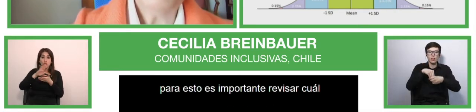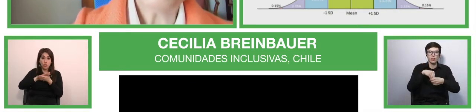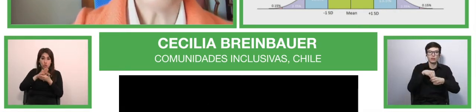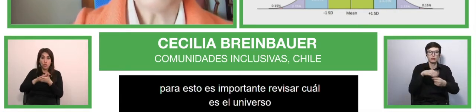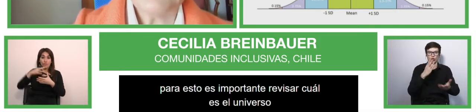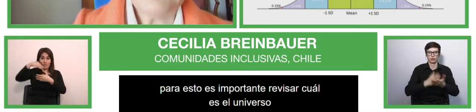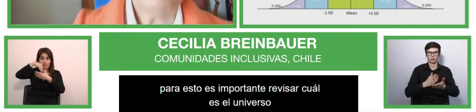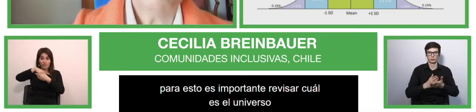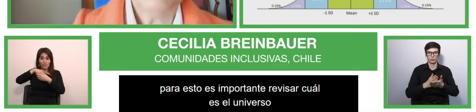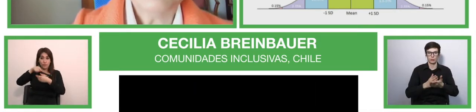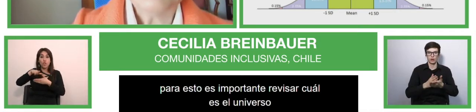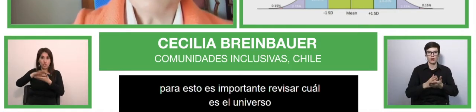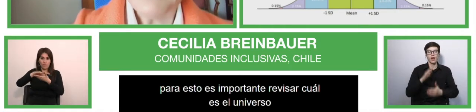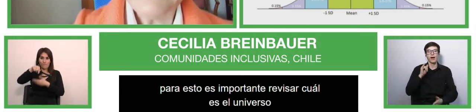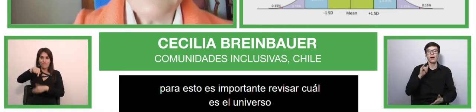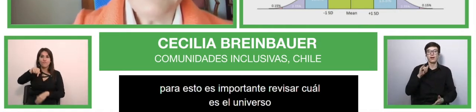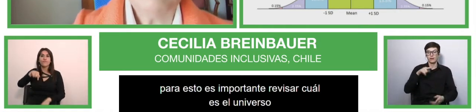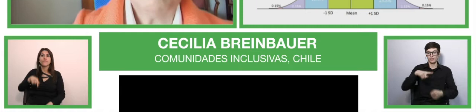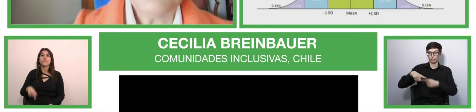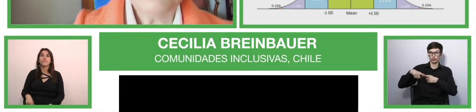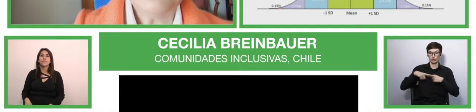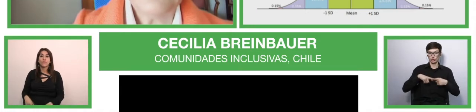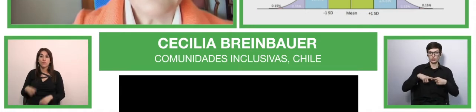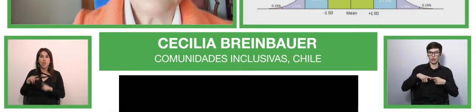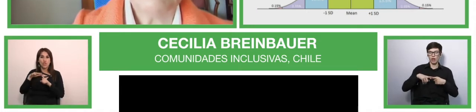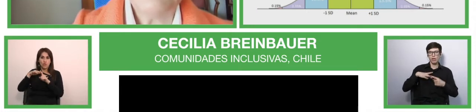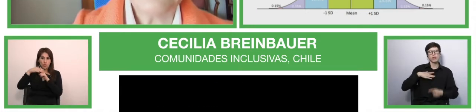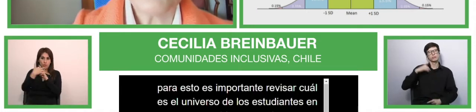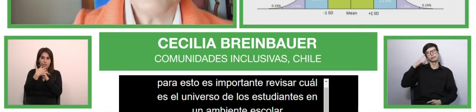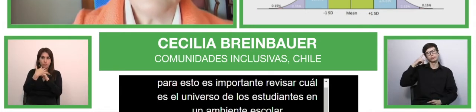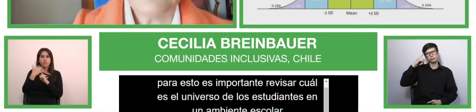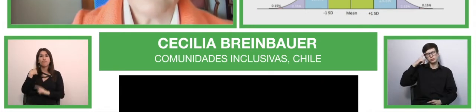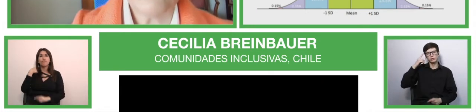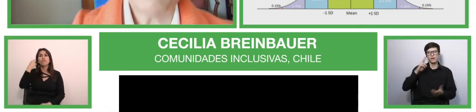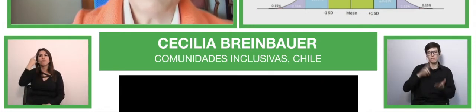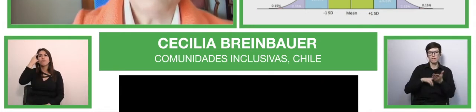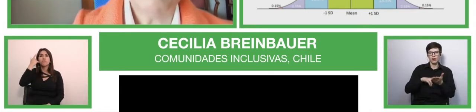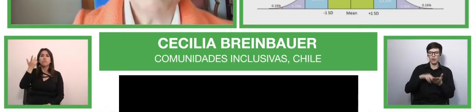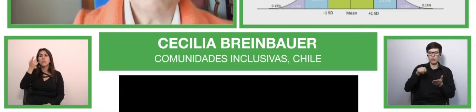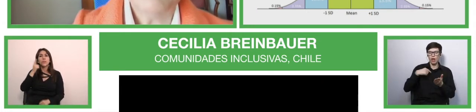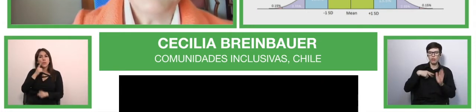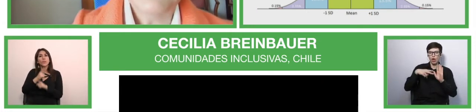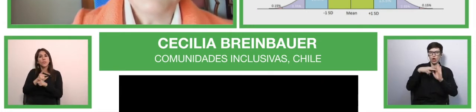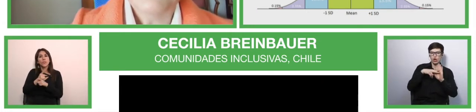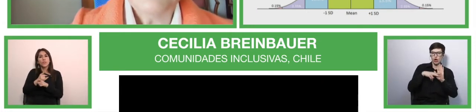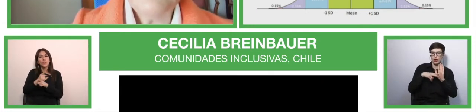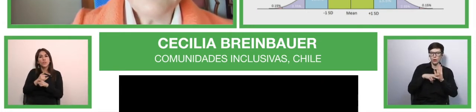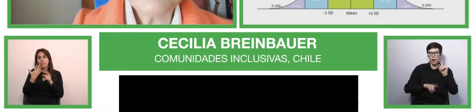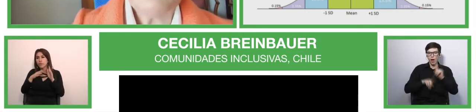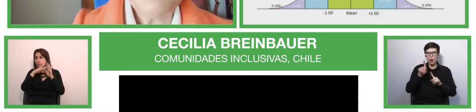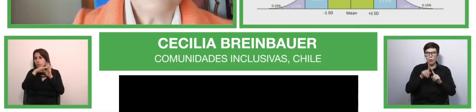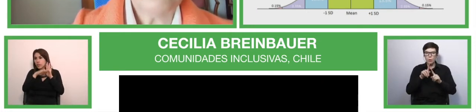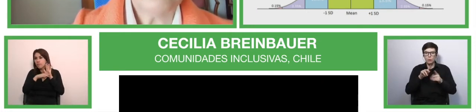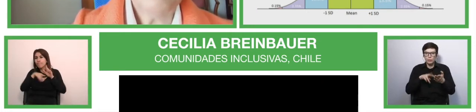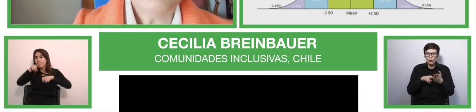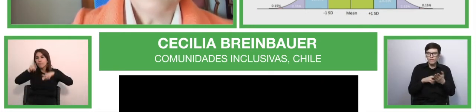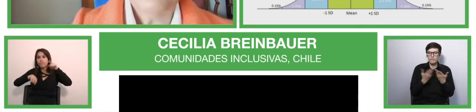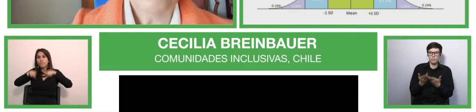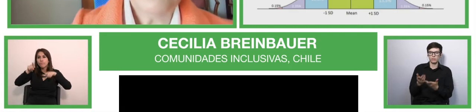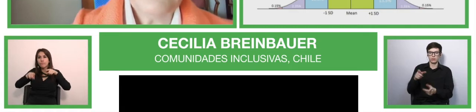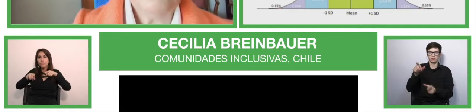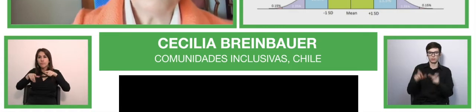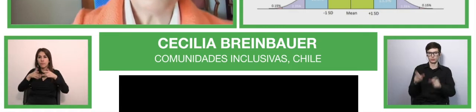y como la sociedad se plantea frente a las desviaciones de la norma desde el nacimiento